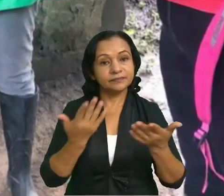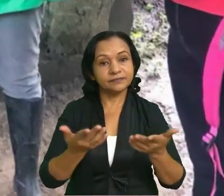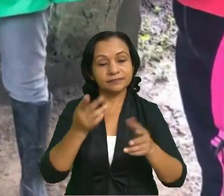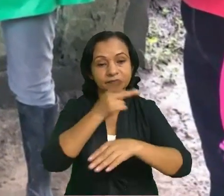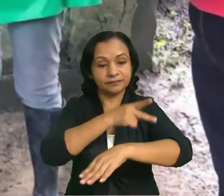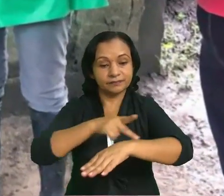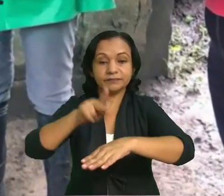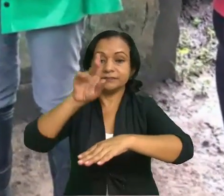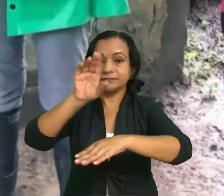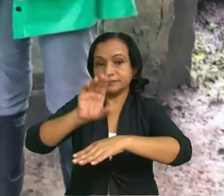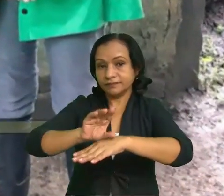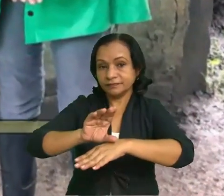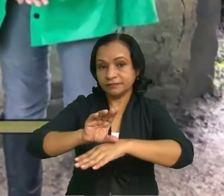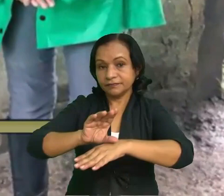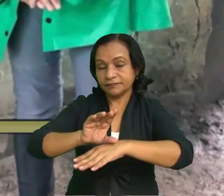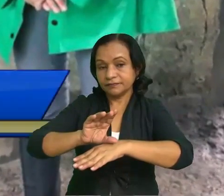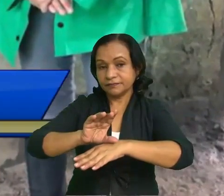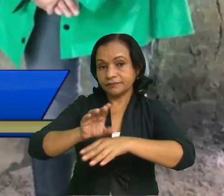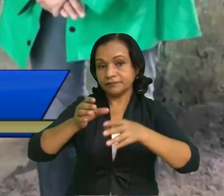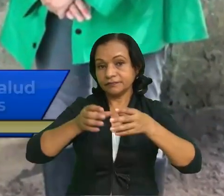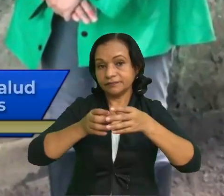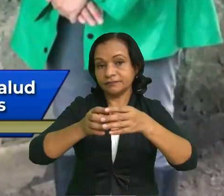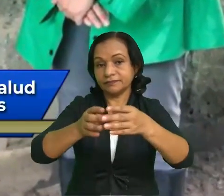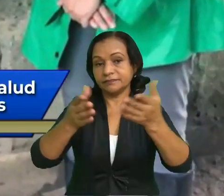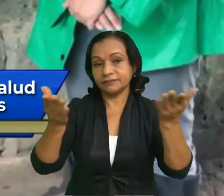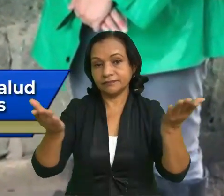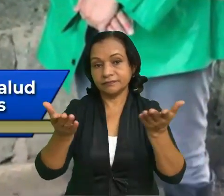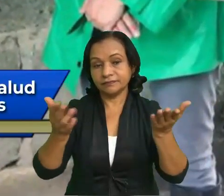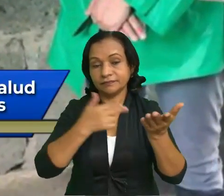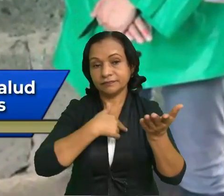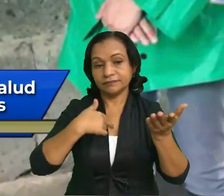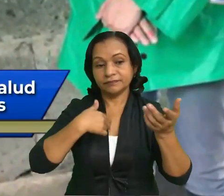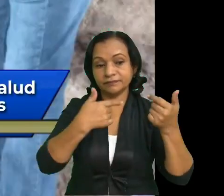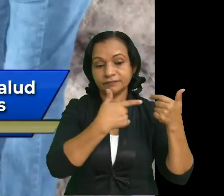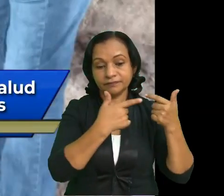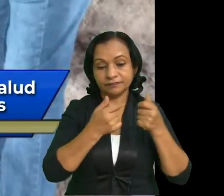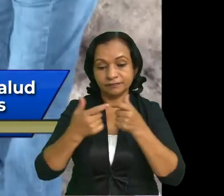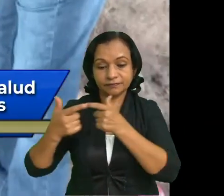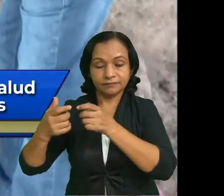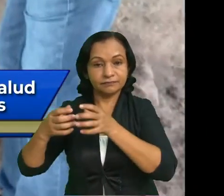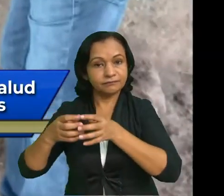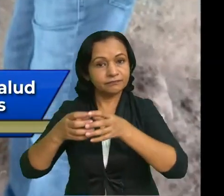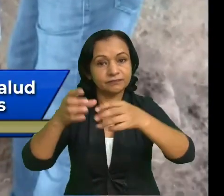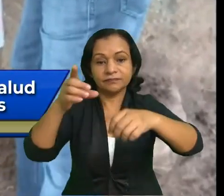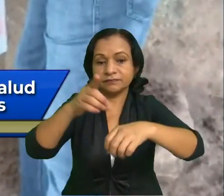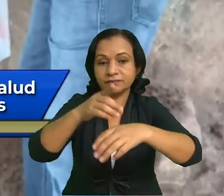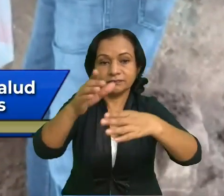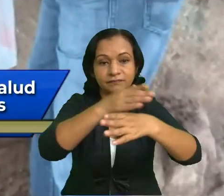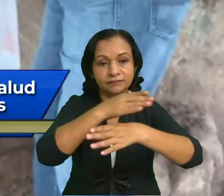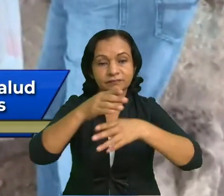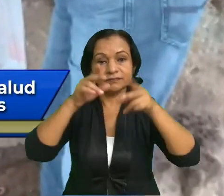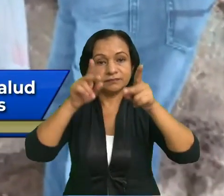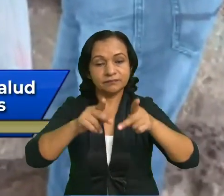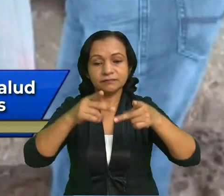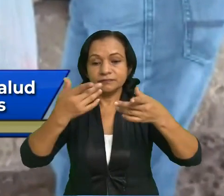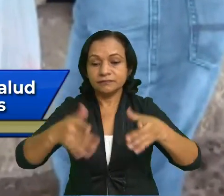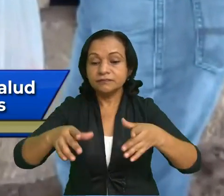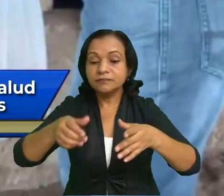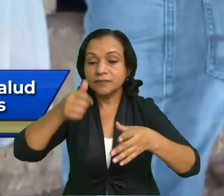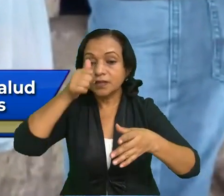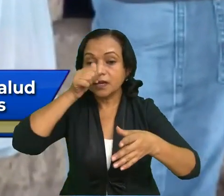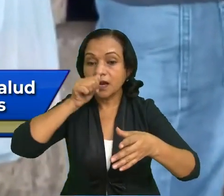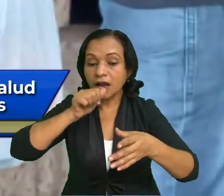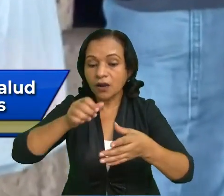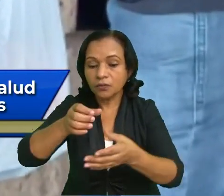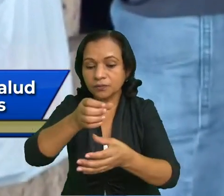cabeza y se movilizaron en este caso las brigadas también hemos hecho muestras y recordemos que